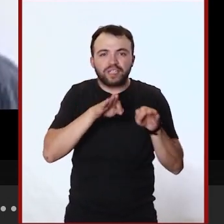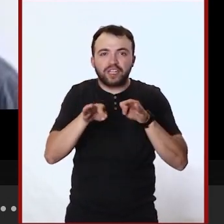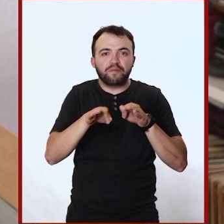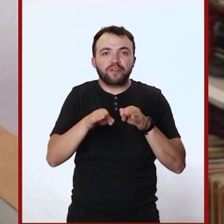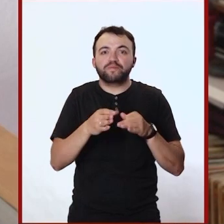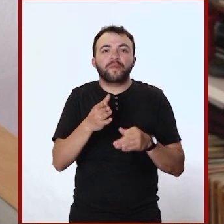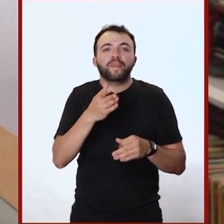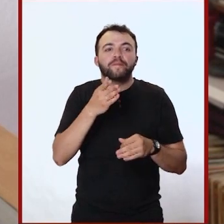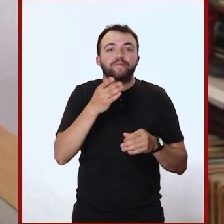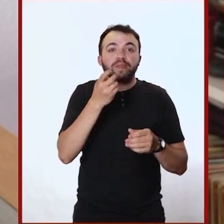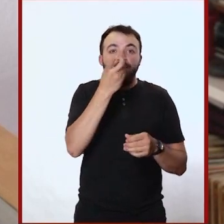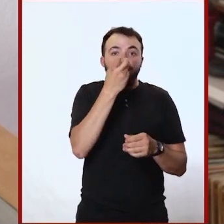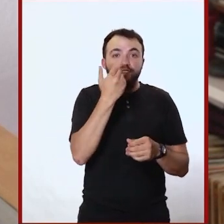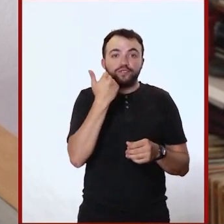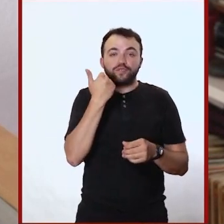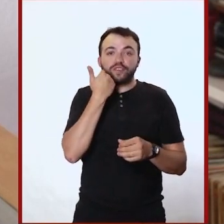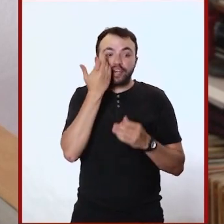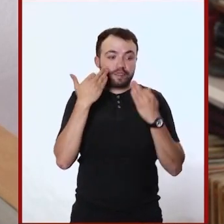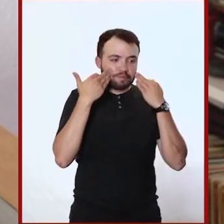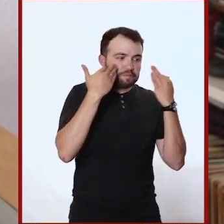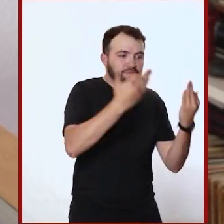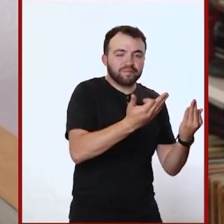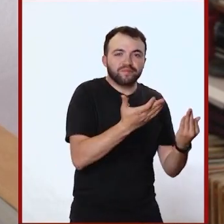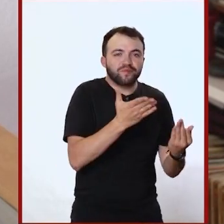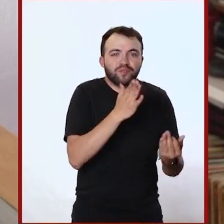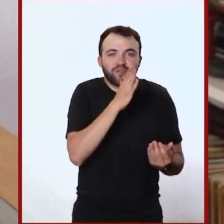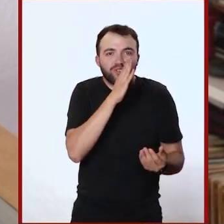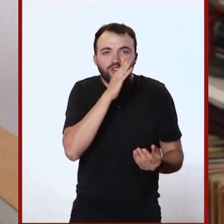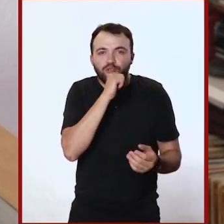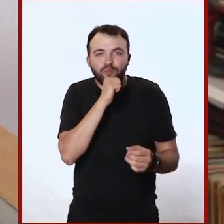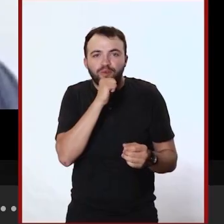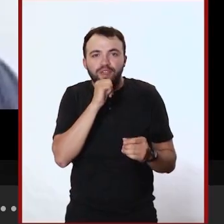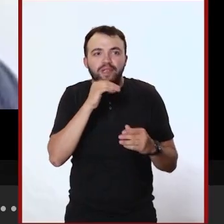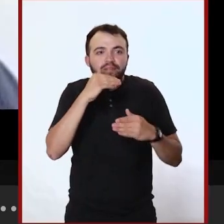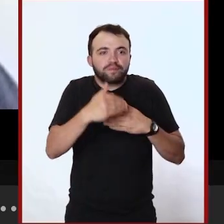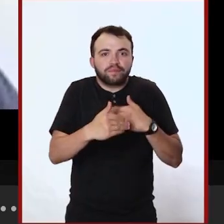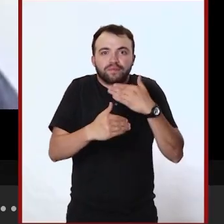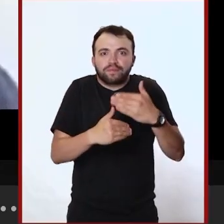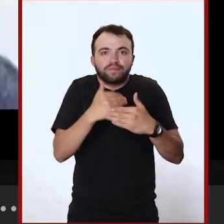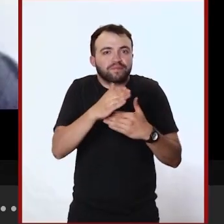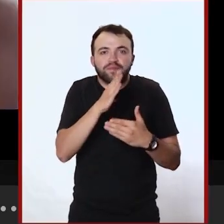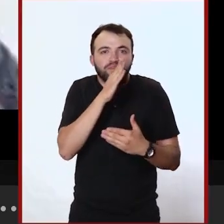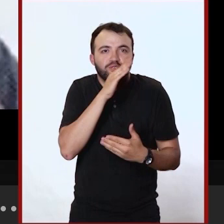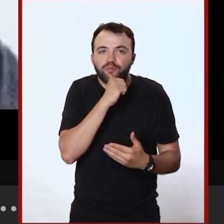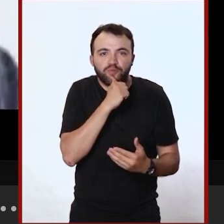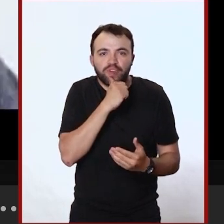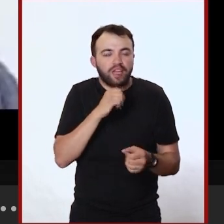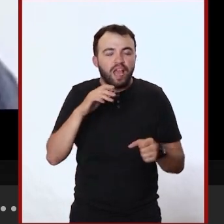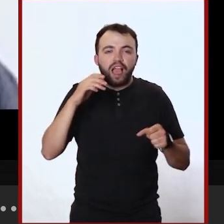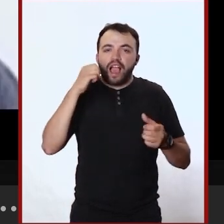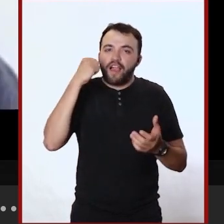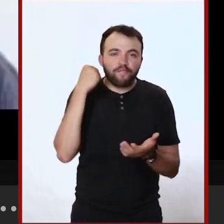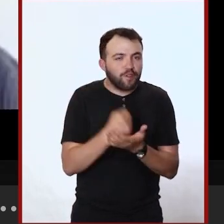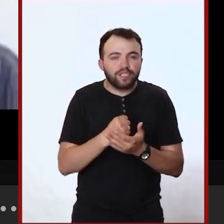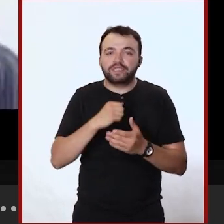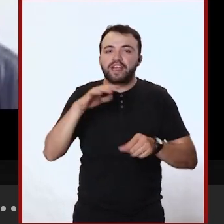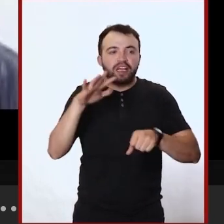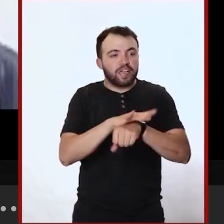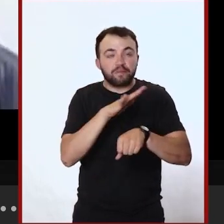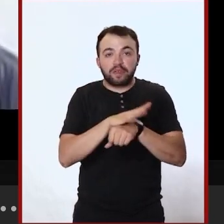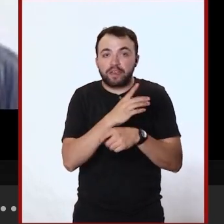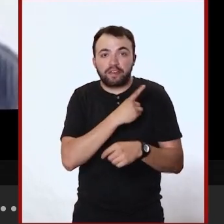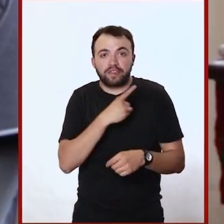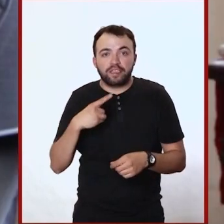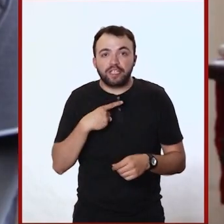pueden detenerse y que no pueden ignorarse las nuevas condiciones por parte de las empresas. Entonces, aunque hay un choque en este momento más acelerado